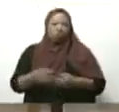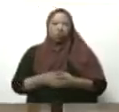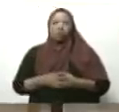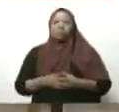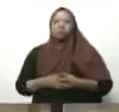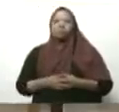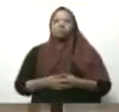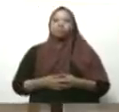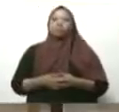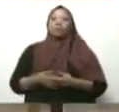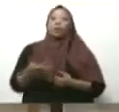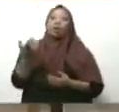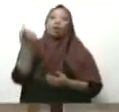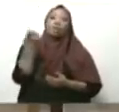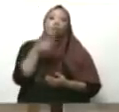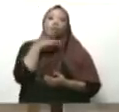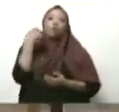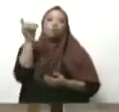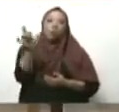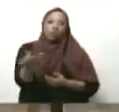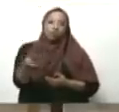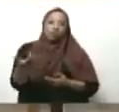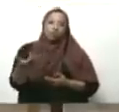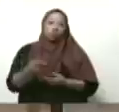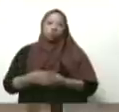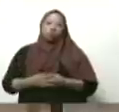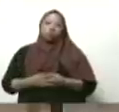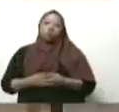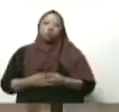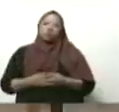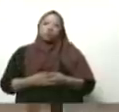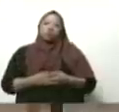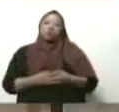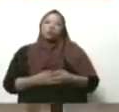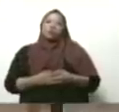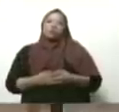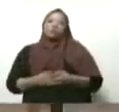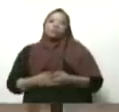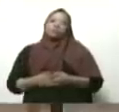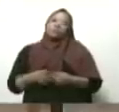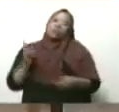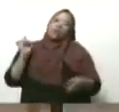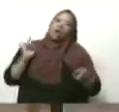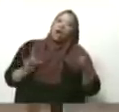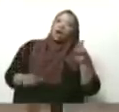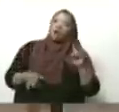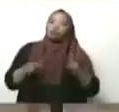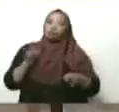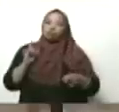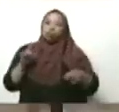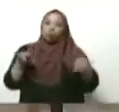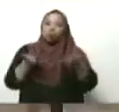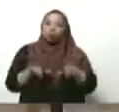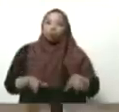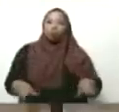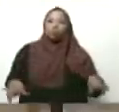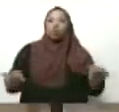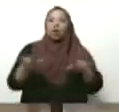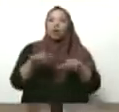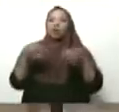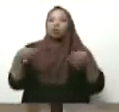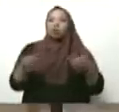están en la agonía incluso en algunos territorios de eeuu hay localidades que la llaman